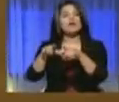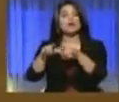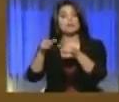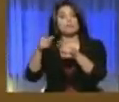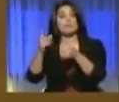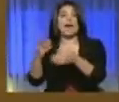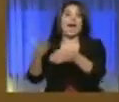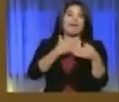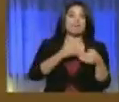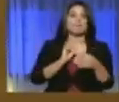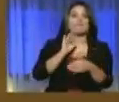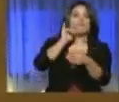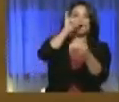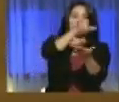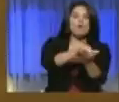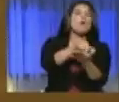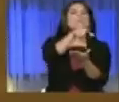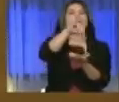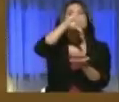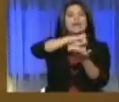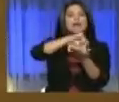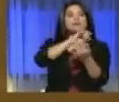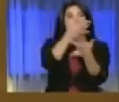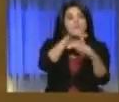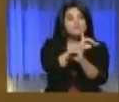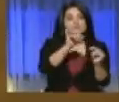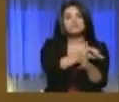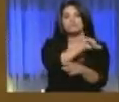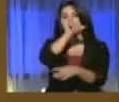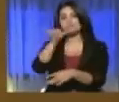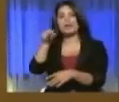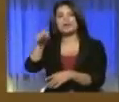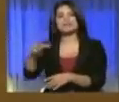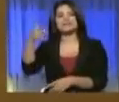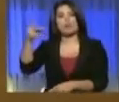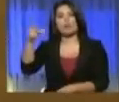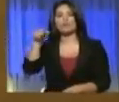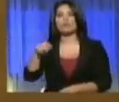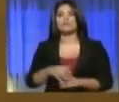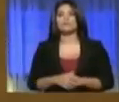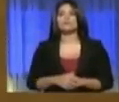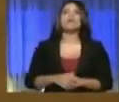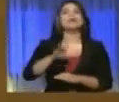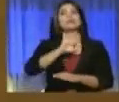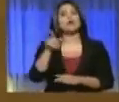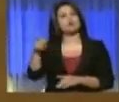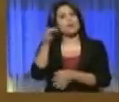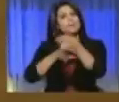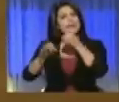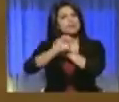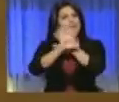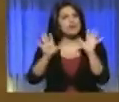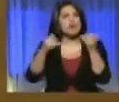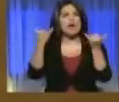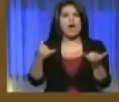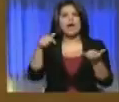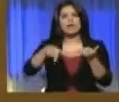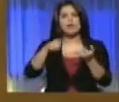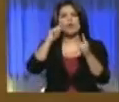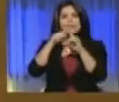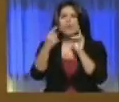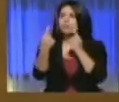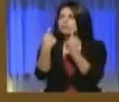la República Islámica de Irán. Bueno, presidente, como usted bien lo ha dicho, estamos justamente en la construcción de un nuevo consenso